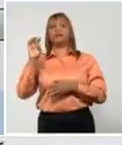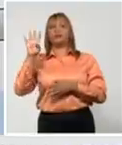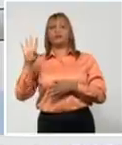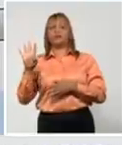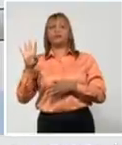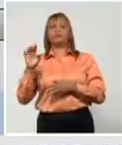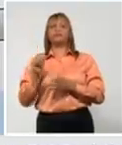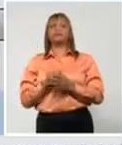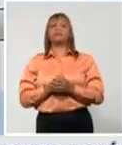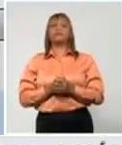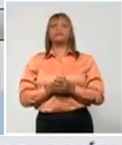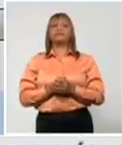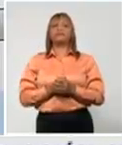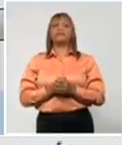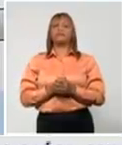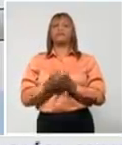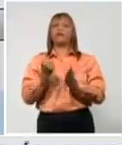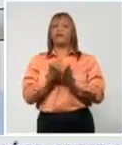7.467.404 confirmados.